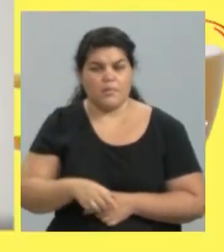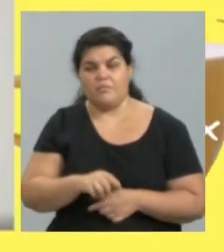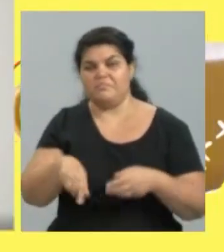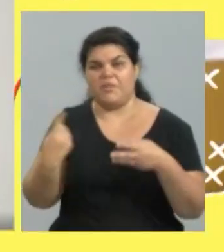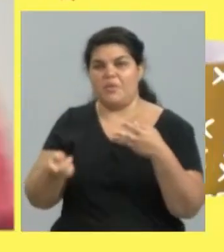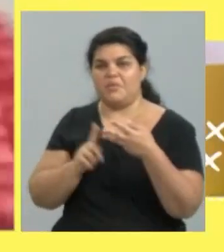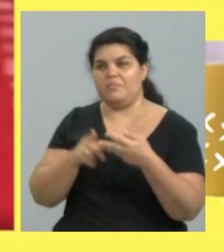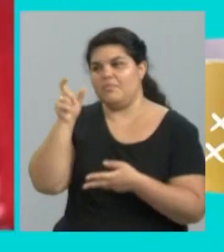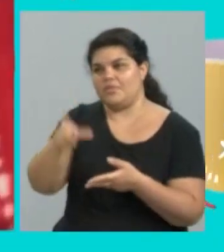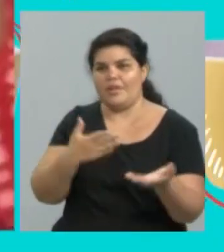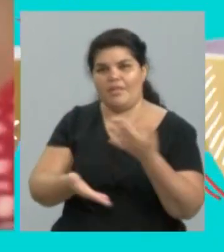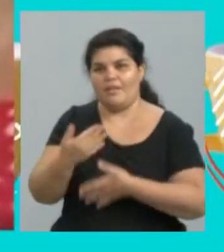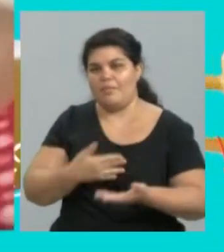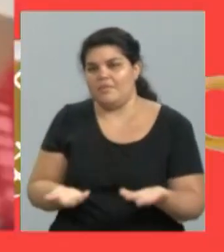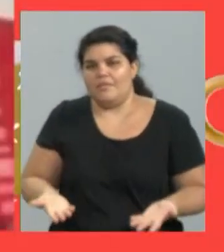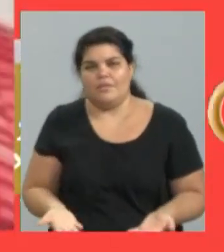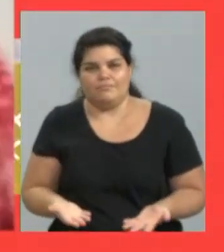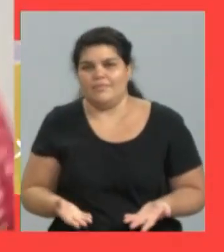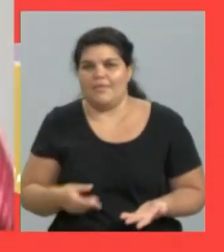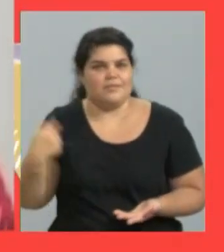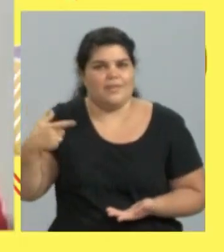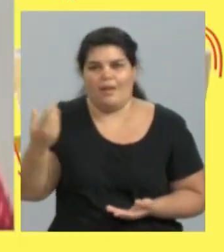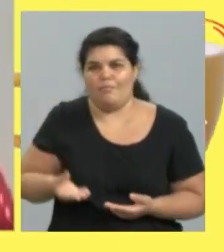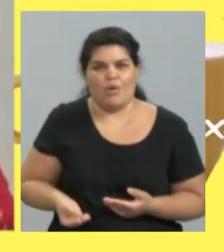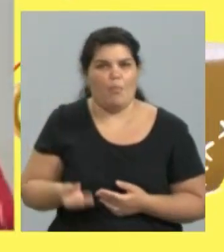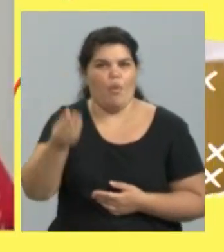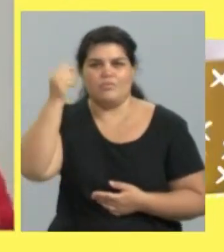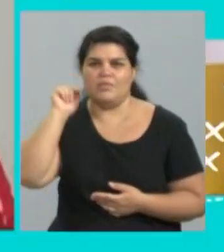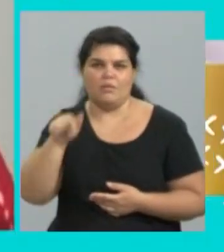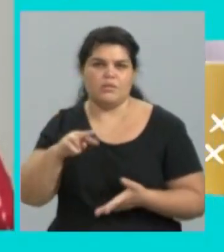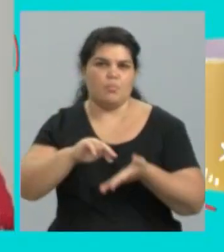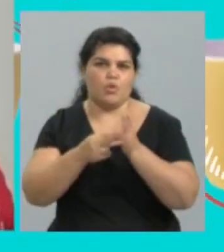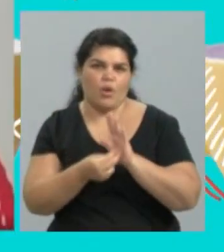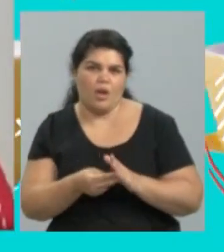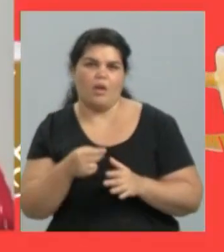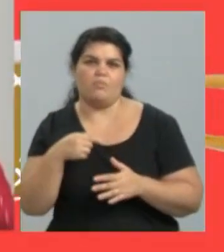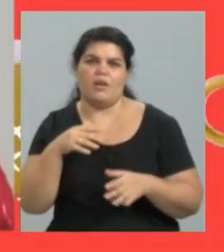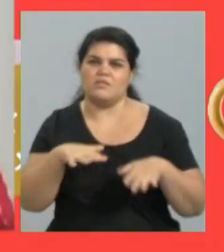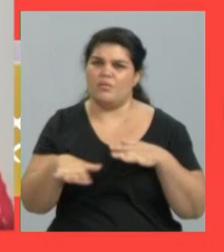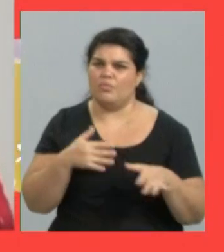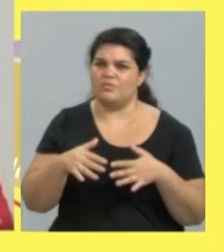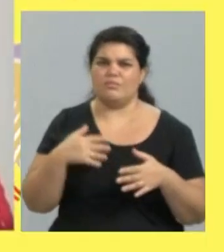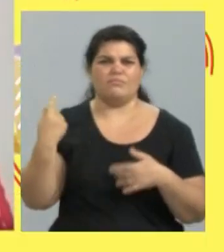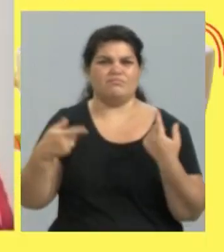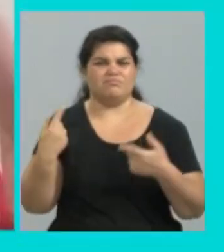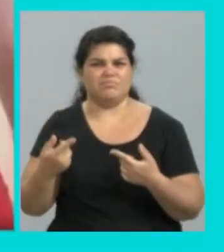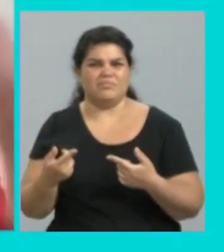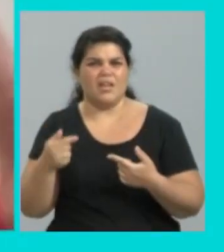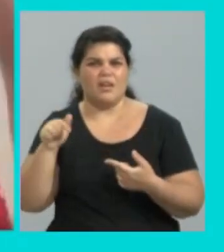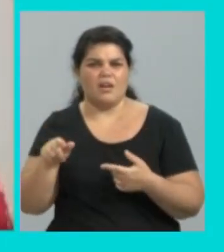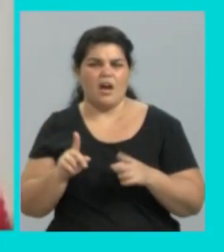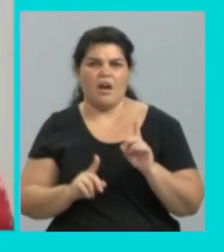bueno, sabemos que todo el tiempo hay situaciones problemáticas que